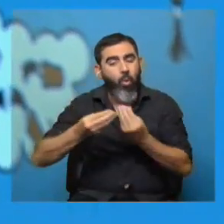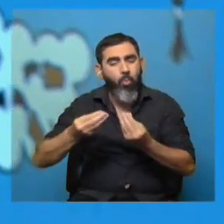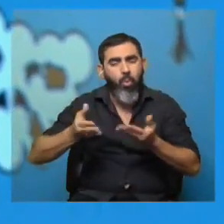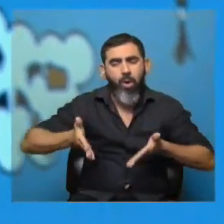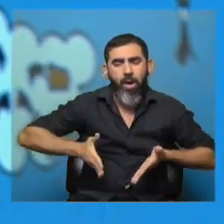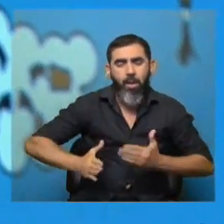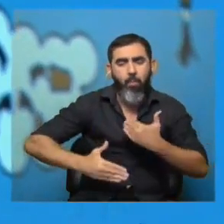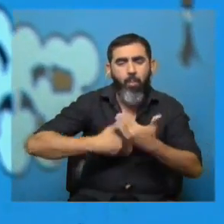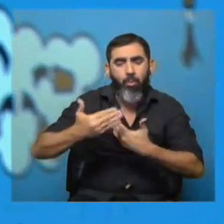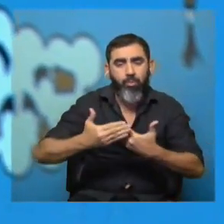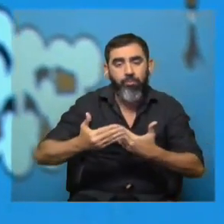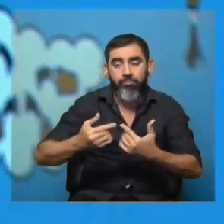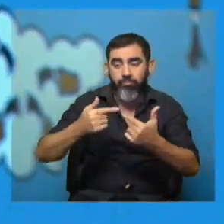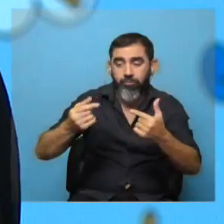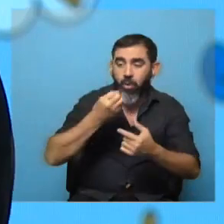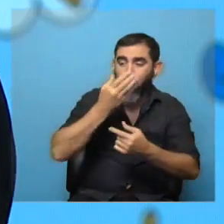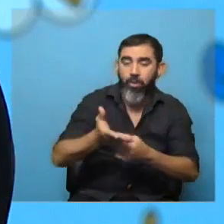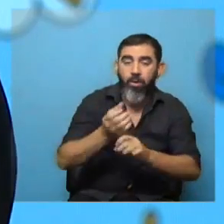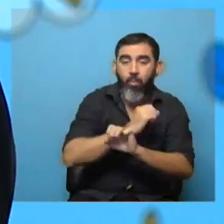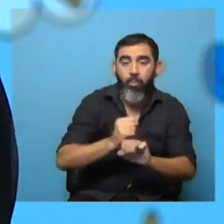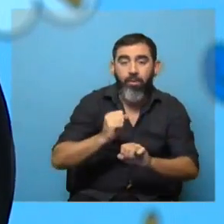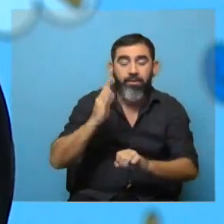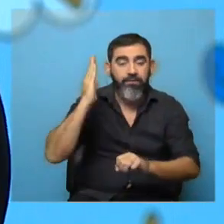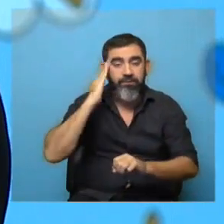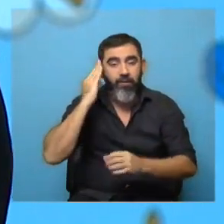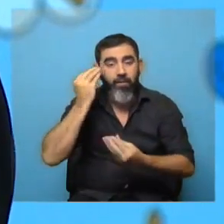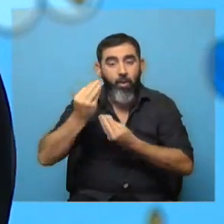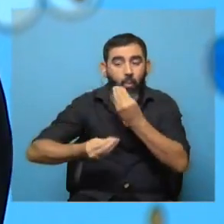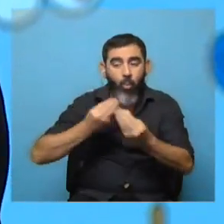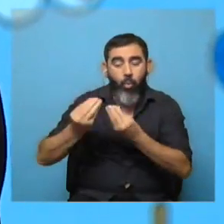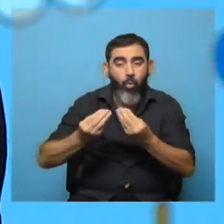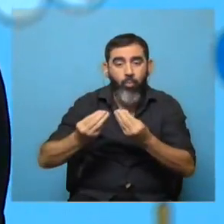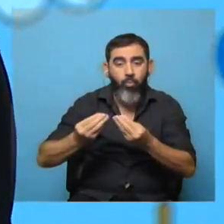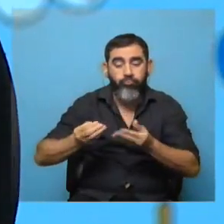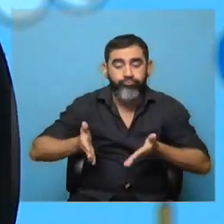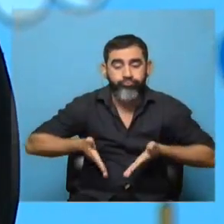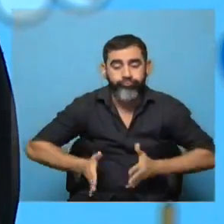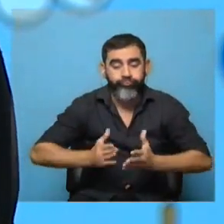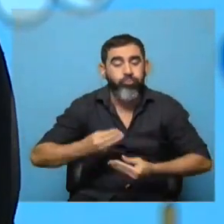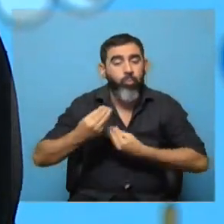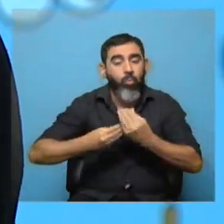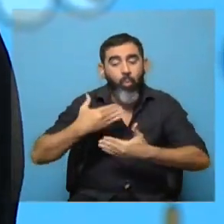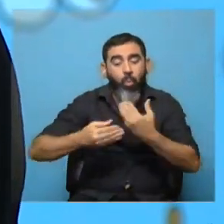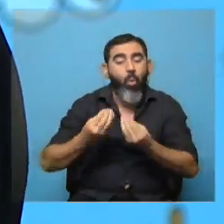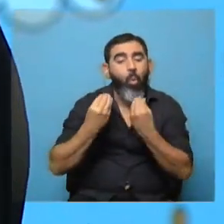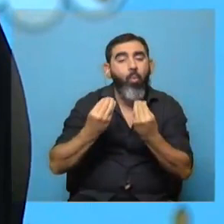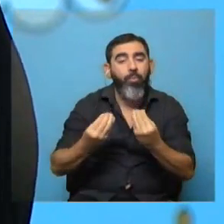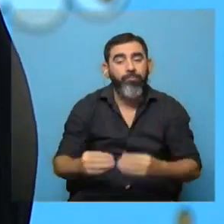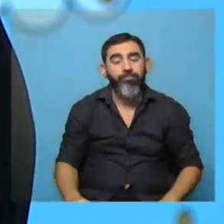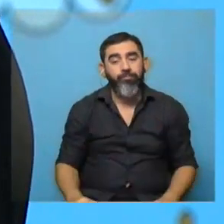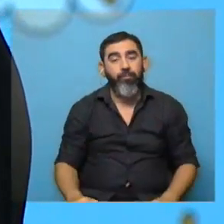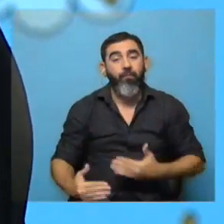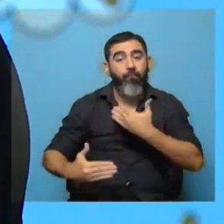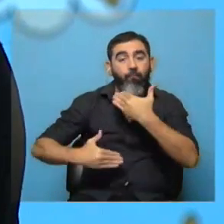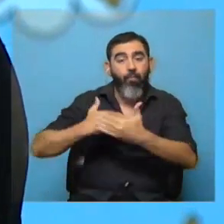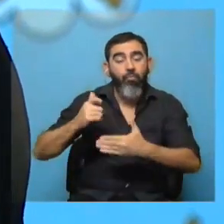y yacimientos tan buenos te permiten a veces ver, como en este caso, o también de otros yacimientos que hay en Uruguay, ver toda la evolución de todas